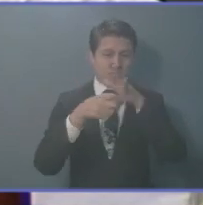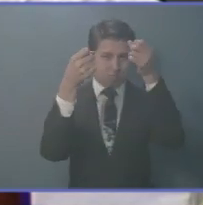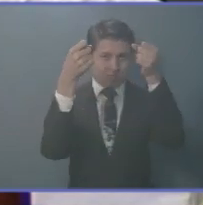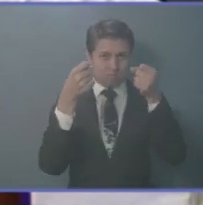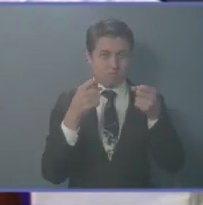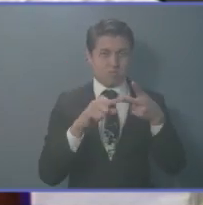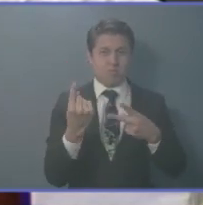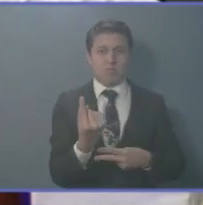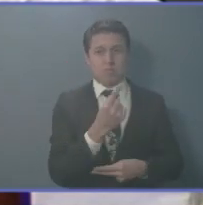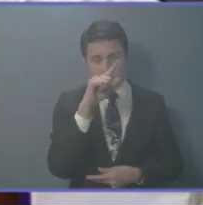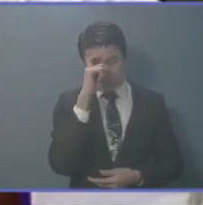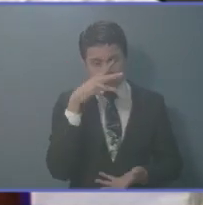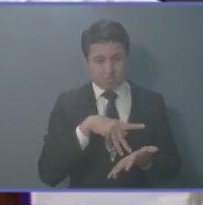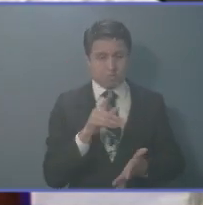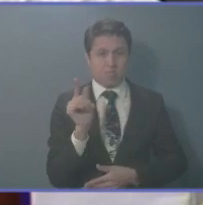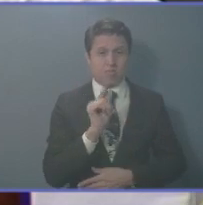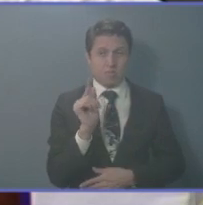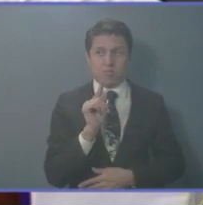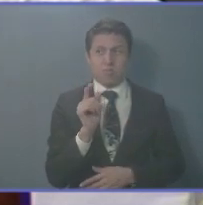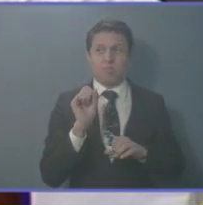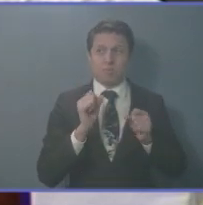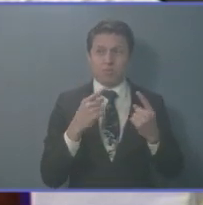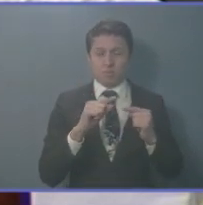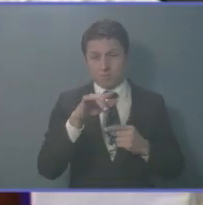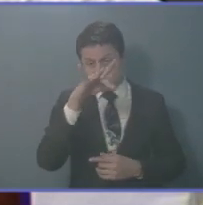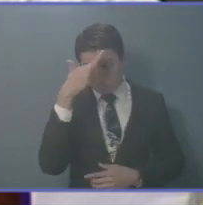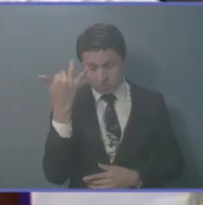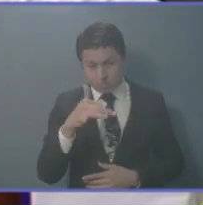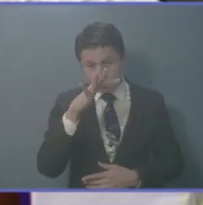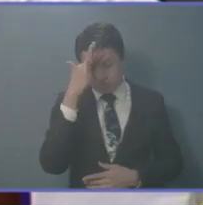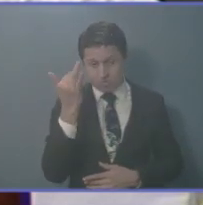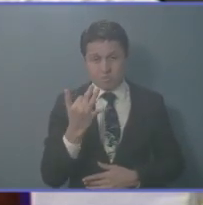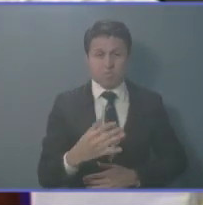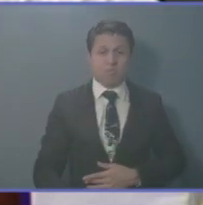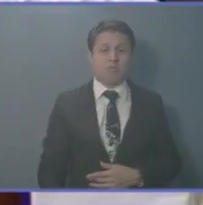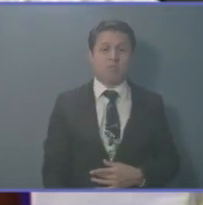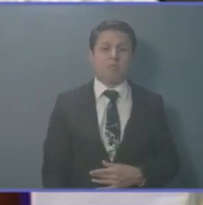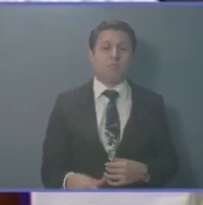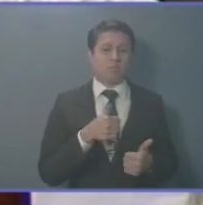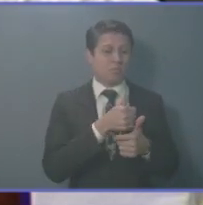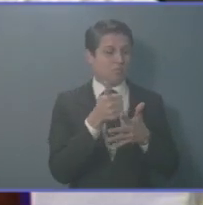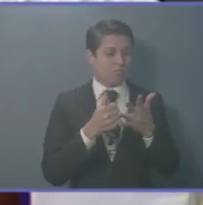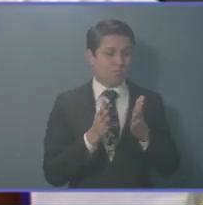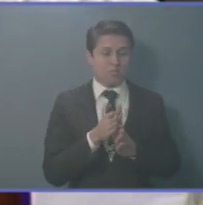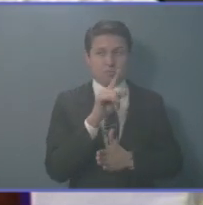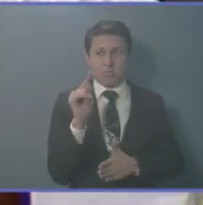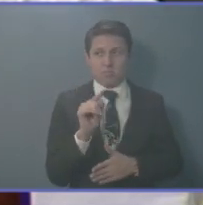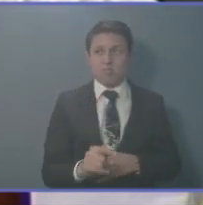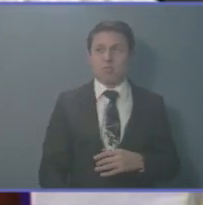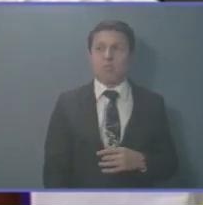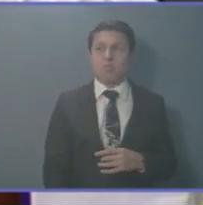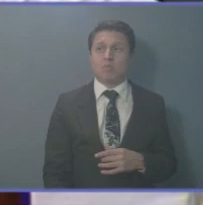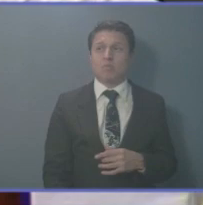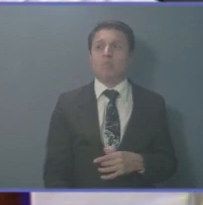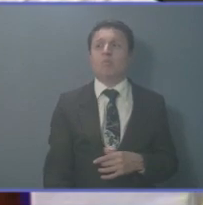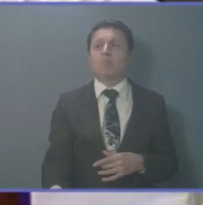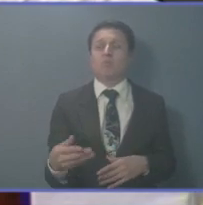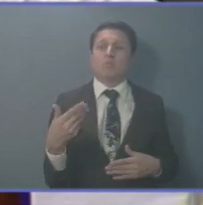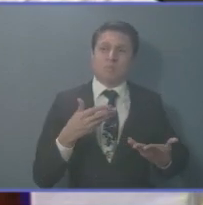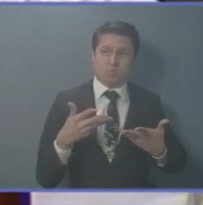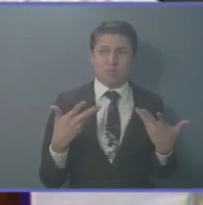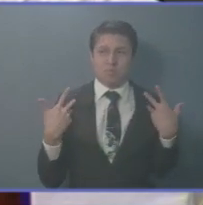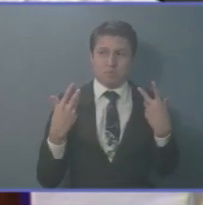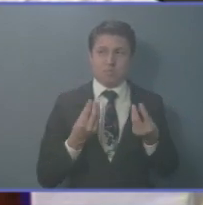funcionarios y empleados públicos autorizados por cada titular de las instituciones que presten servicios públicos o servicios